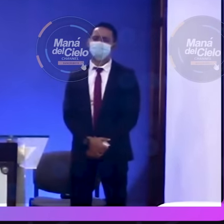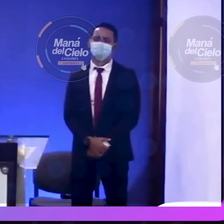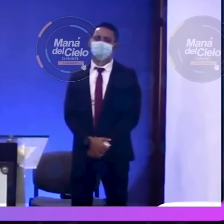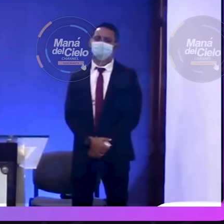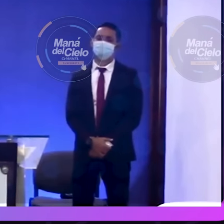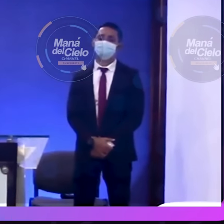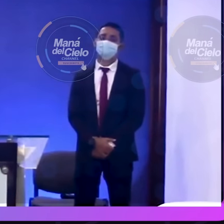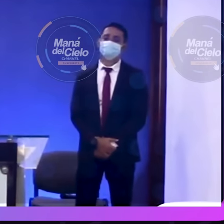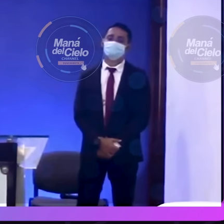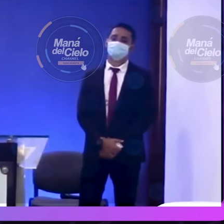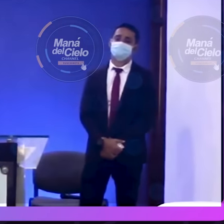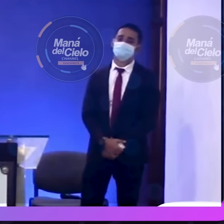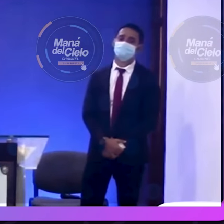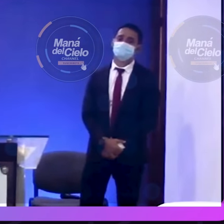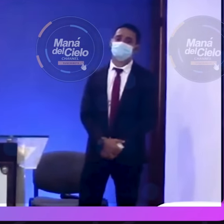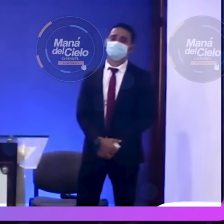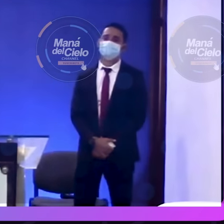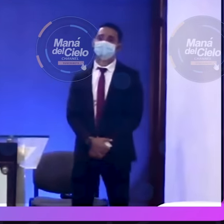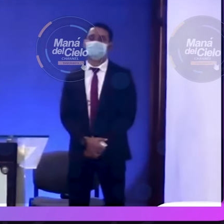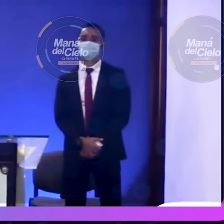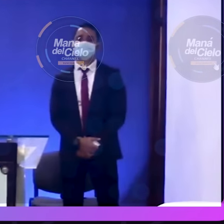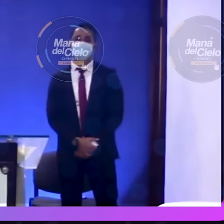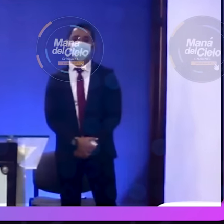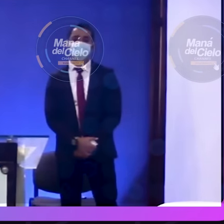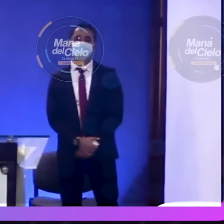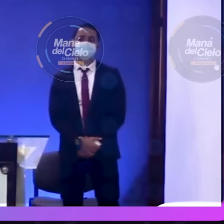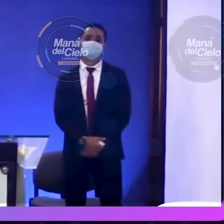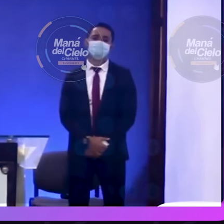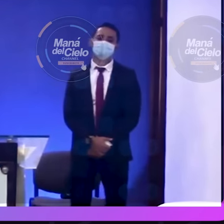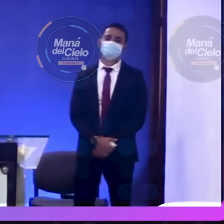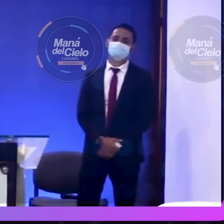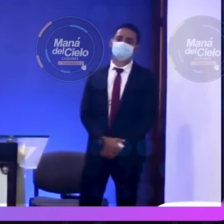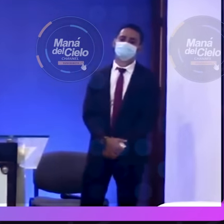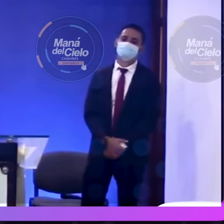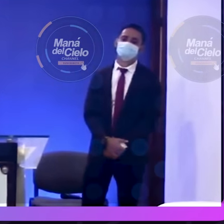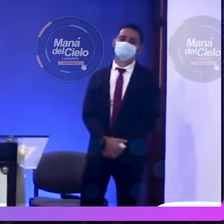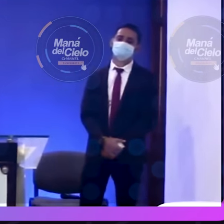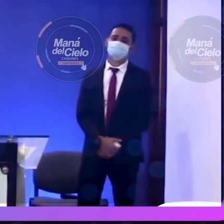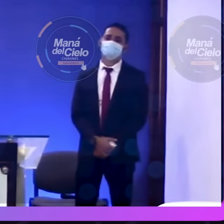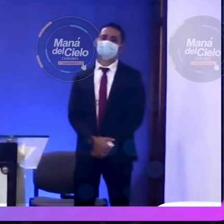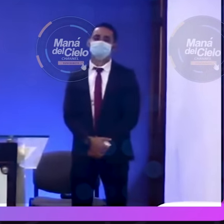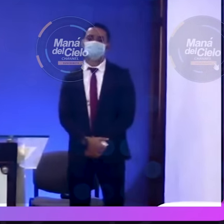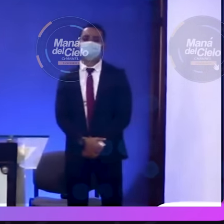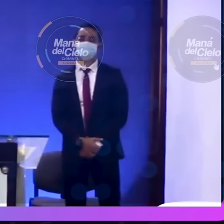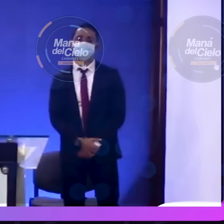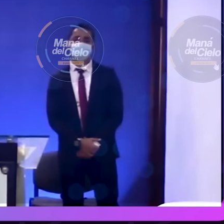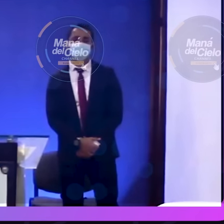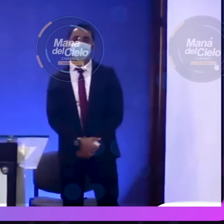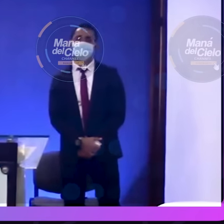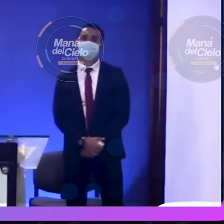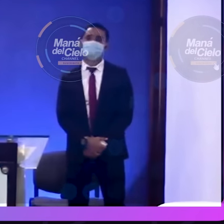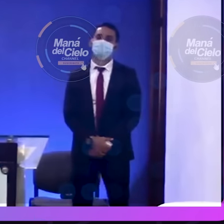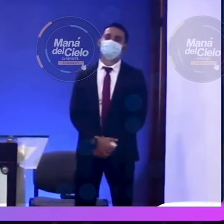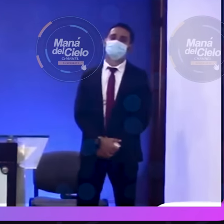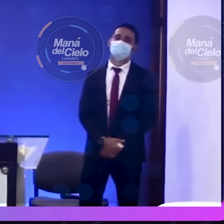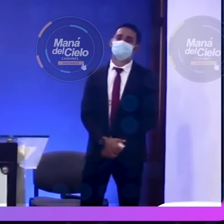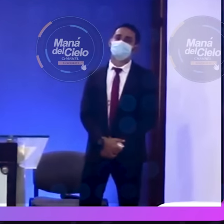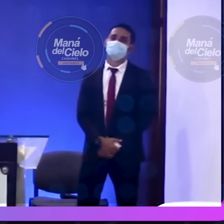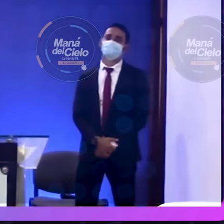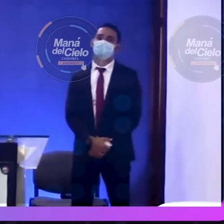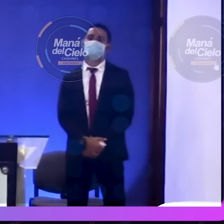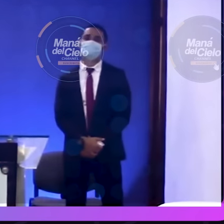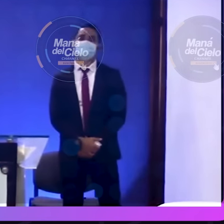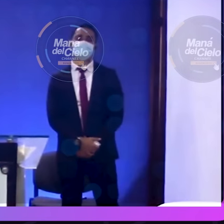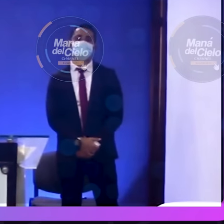caos? Porque cada vez que vienes a la iglesia estás cansado, no tienes libertad en el culto. Hermanos que a veces están chateando, jóvenes